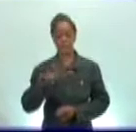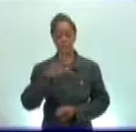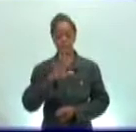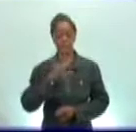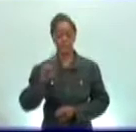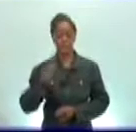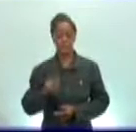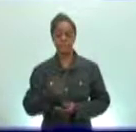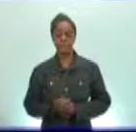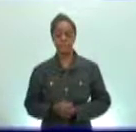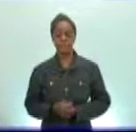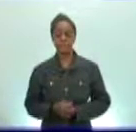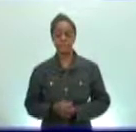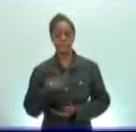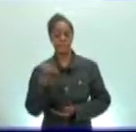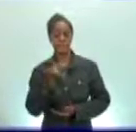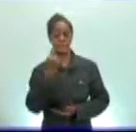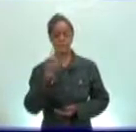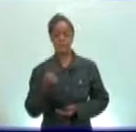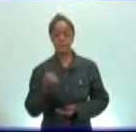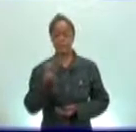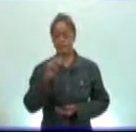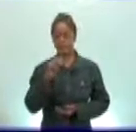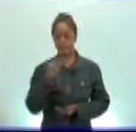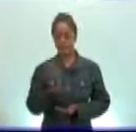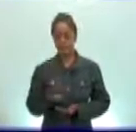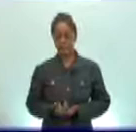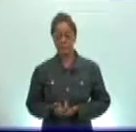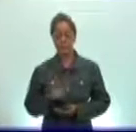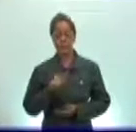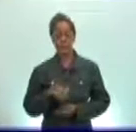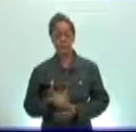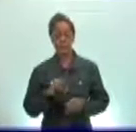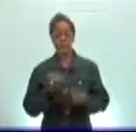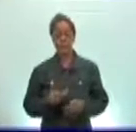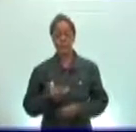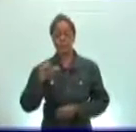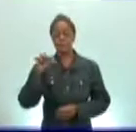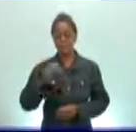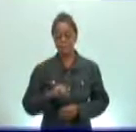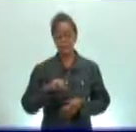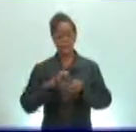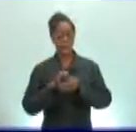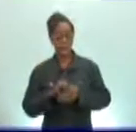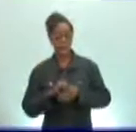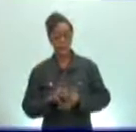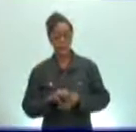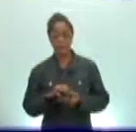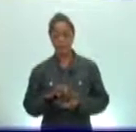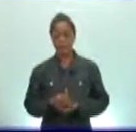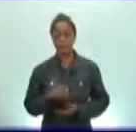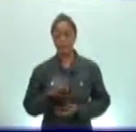1952. La primera característica, que se agravó la situación económica